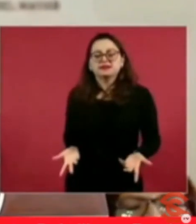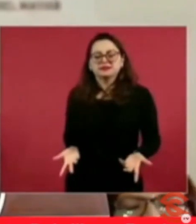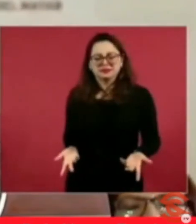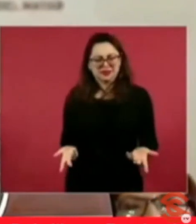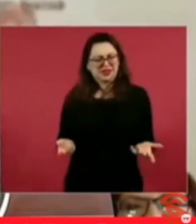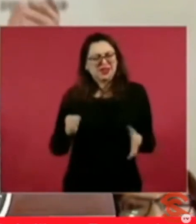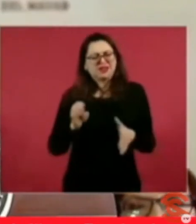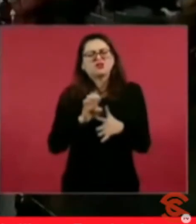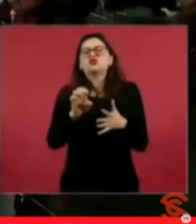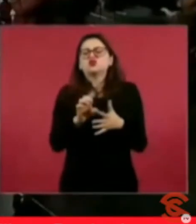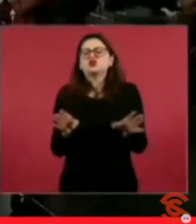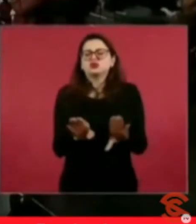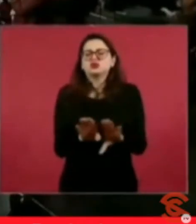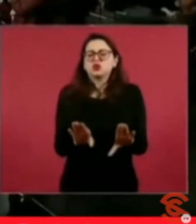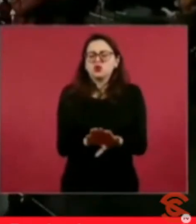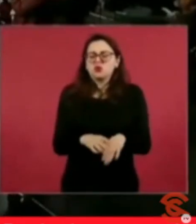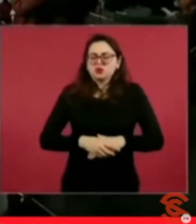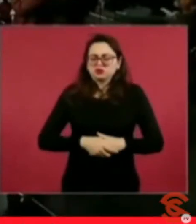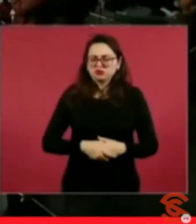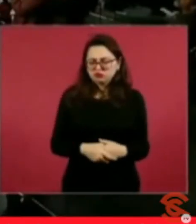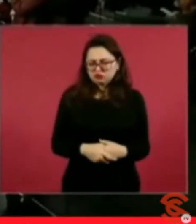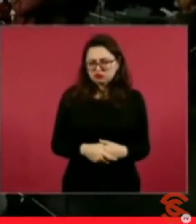y que ese periodista